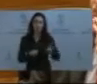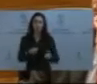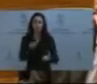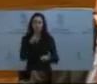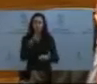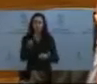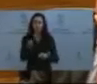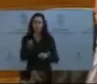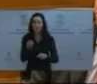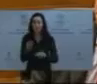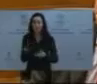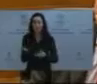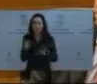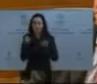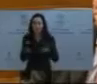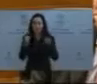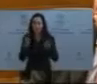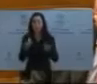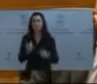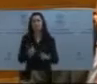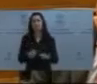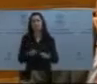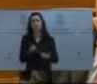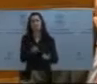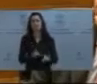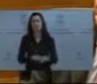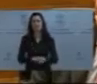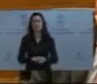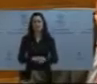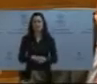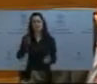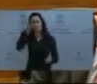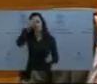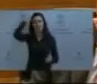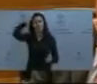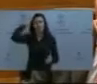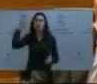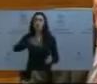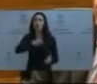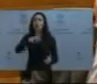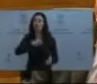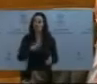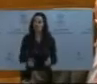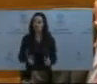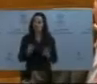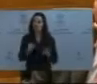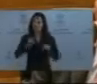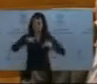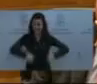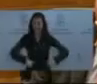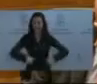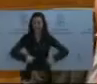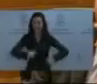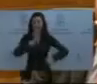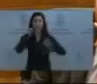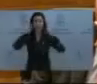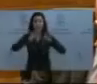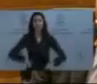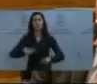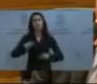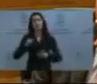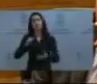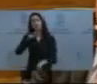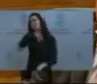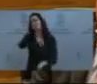confiscado todos sus bienes. No seremos hipócritas. La causa principal de las renuncias a las herencias en nuestra tierra ha sido el impuesto de